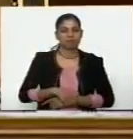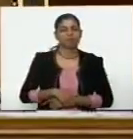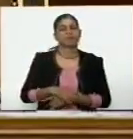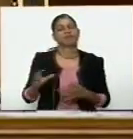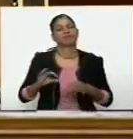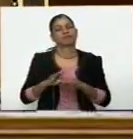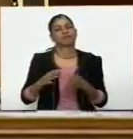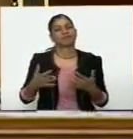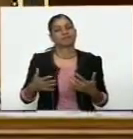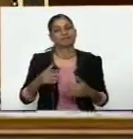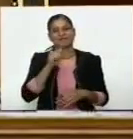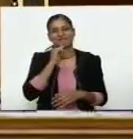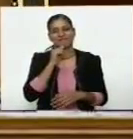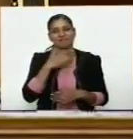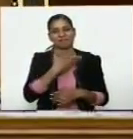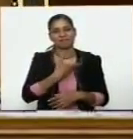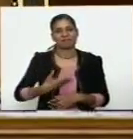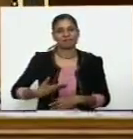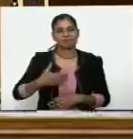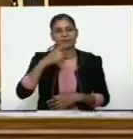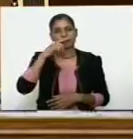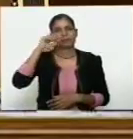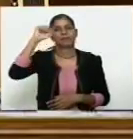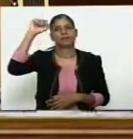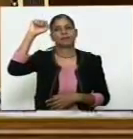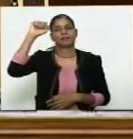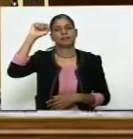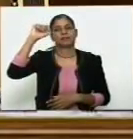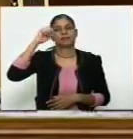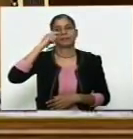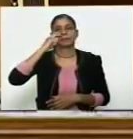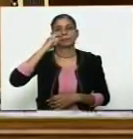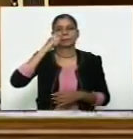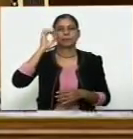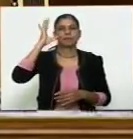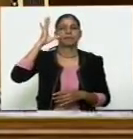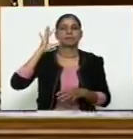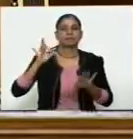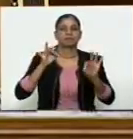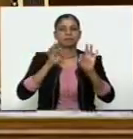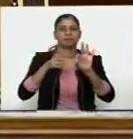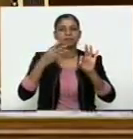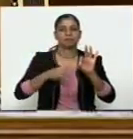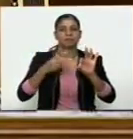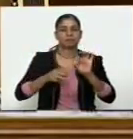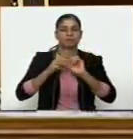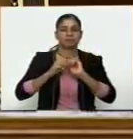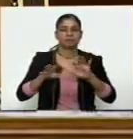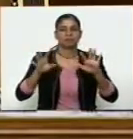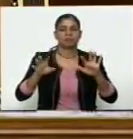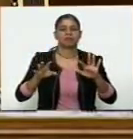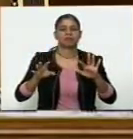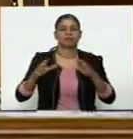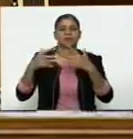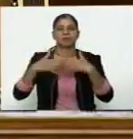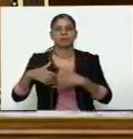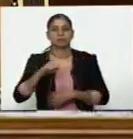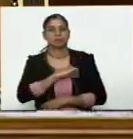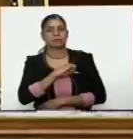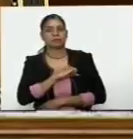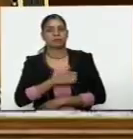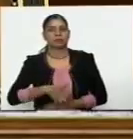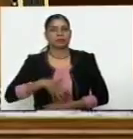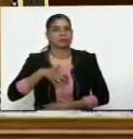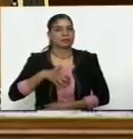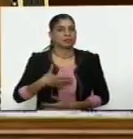mano del presidente Nicolás Maduro que llegó el Petro. Enervó a los poderes imperiales, pero